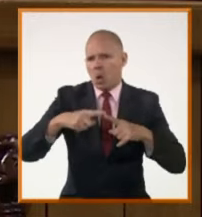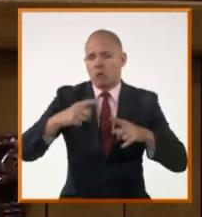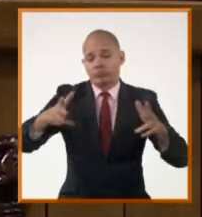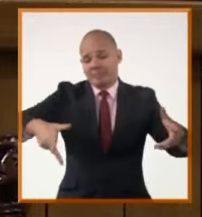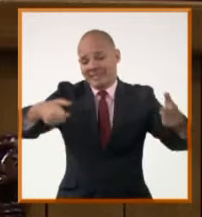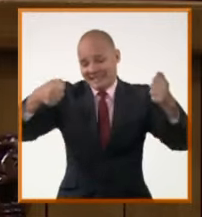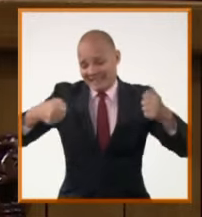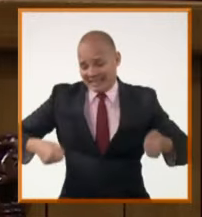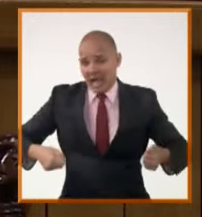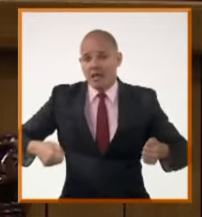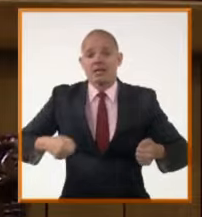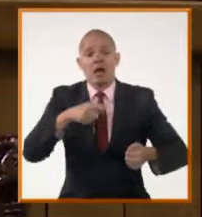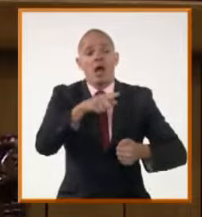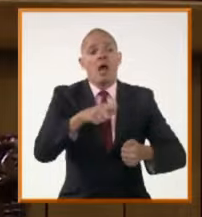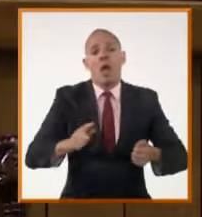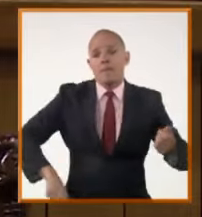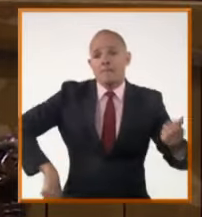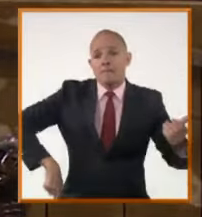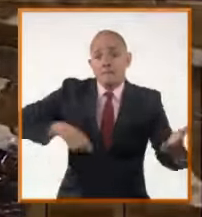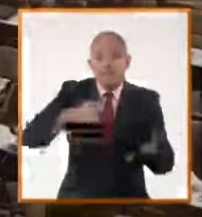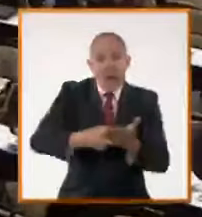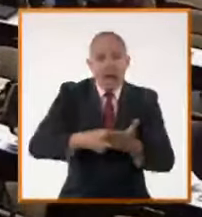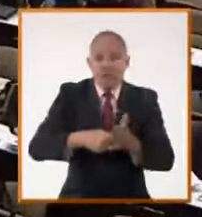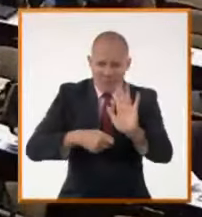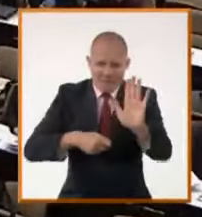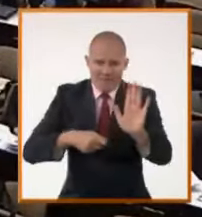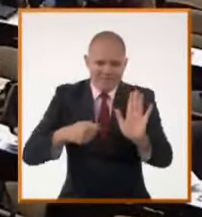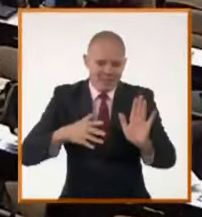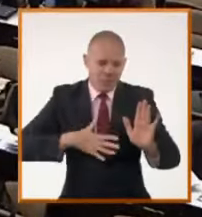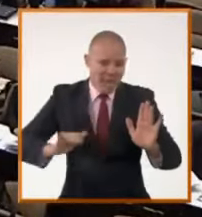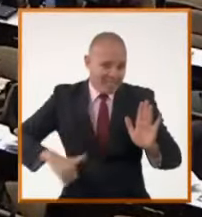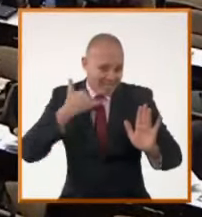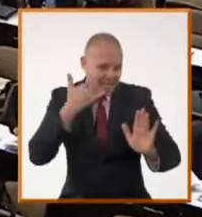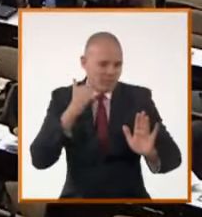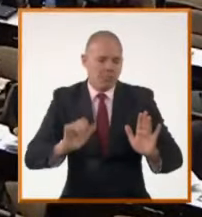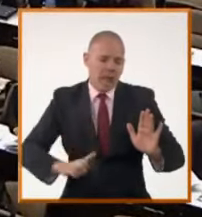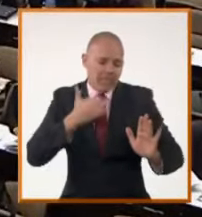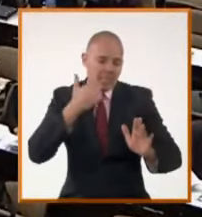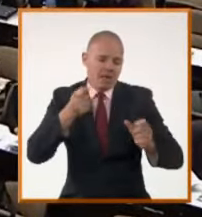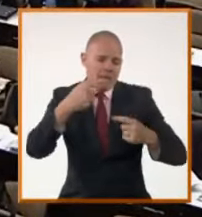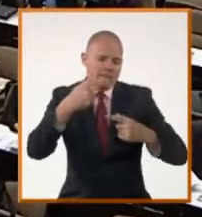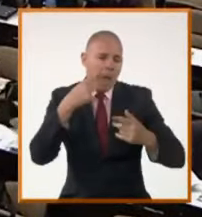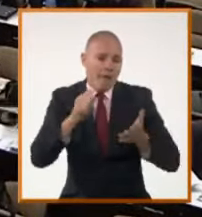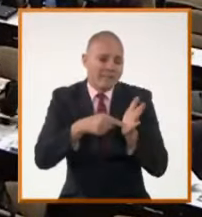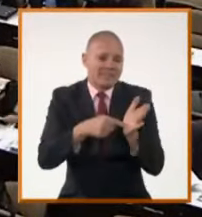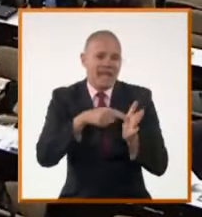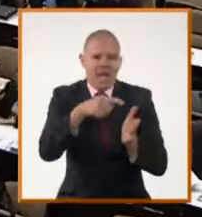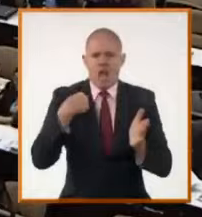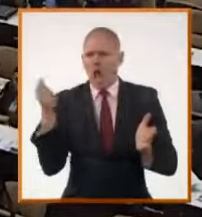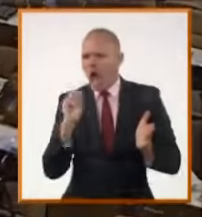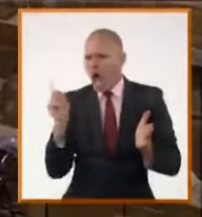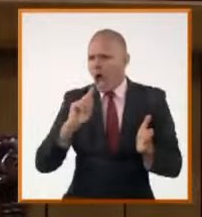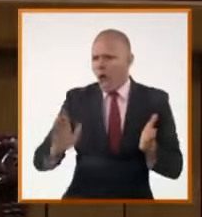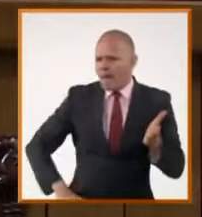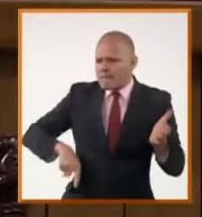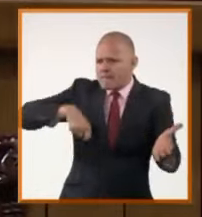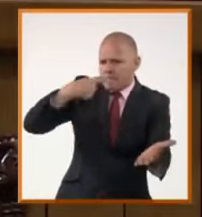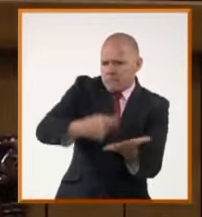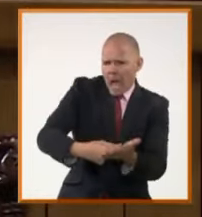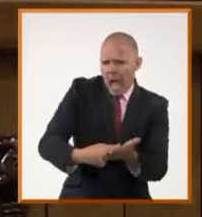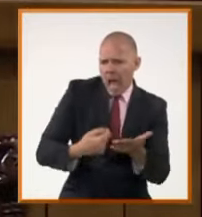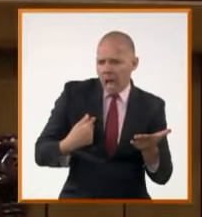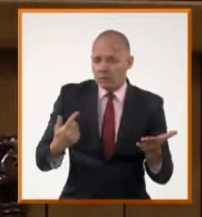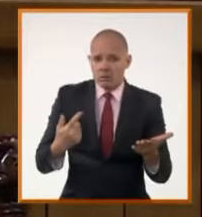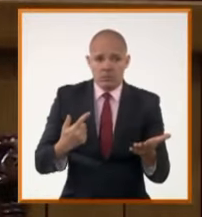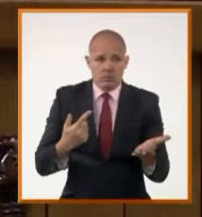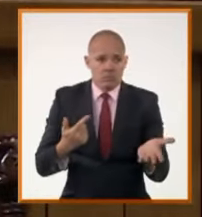ese problema en los primeros meses del año. Y que todo el que vaya a un agro pueda aparcar. Nosotros vamos, incluso así se ha dicho,